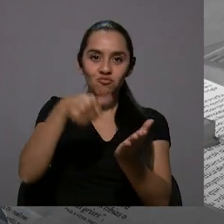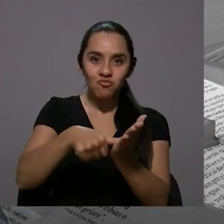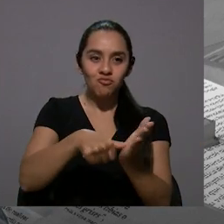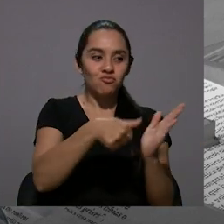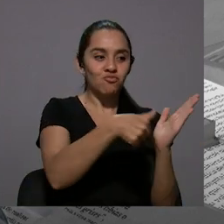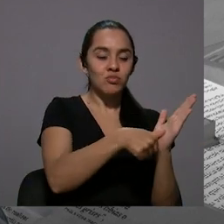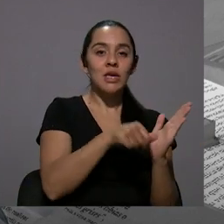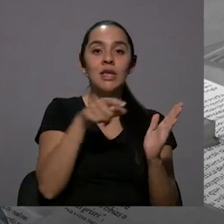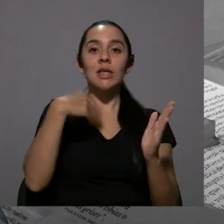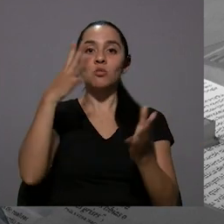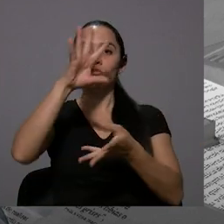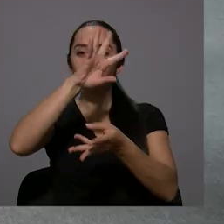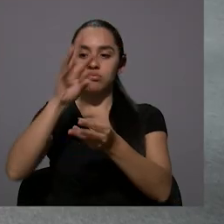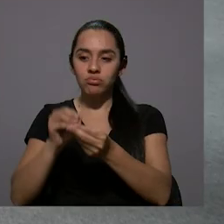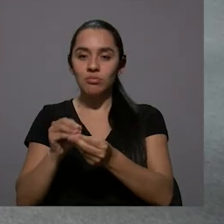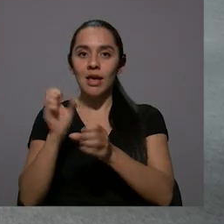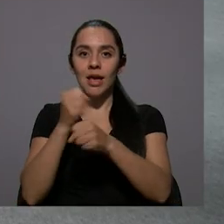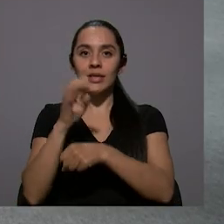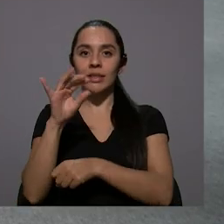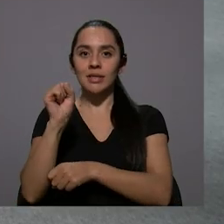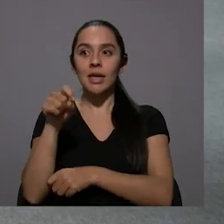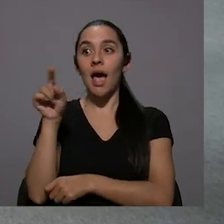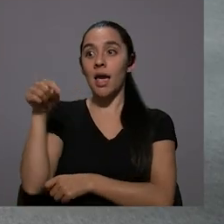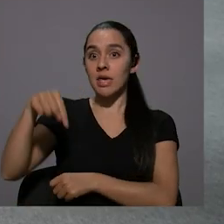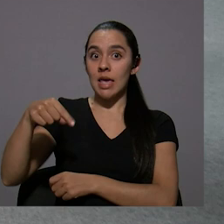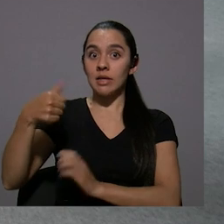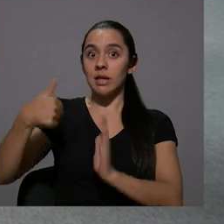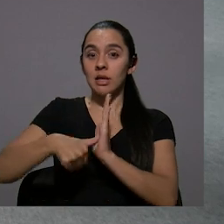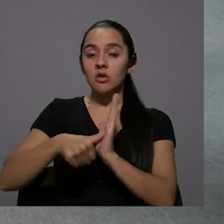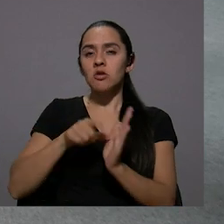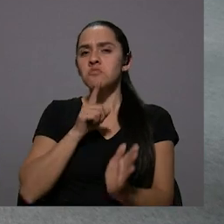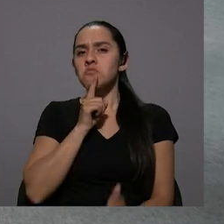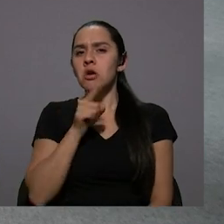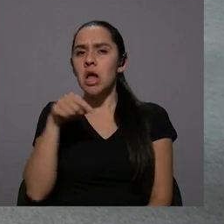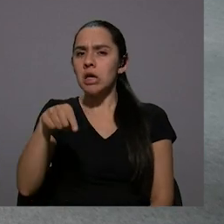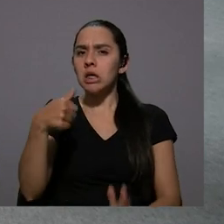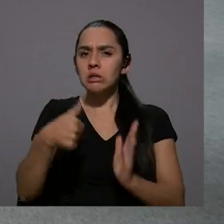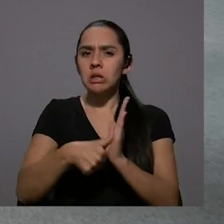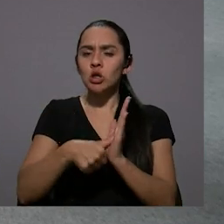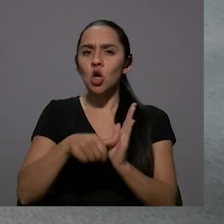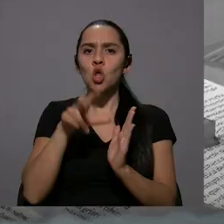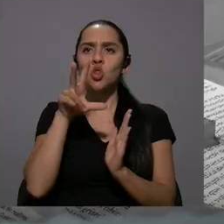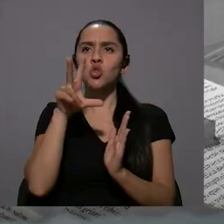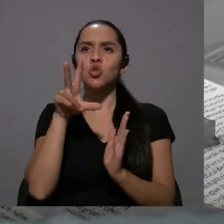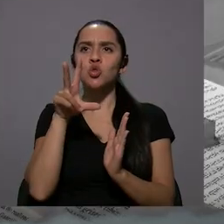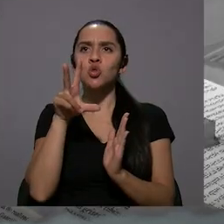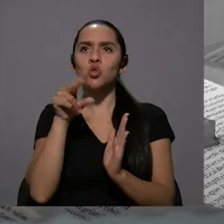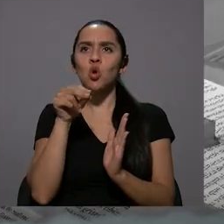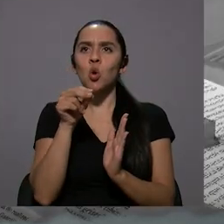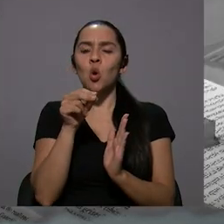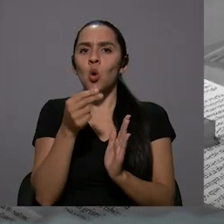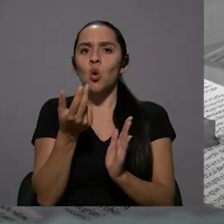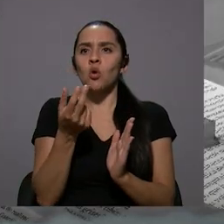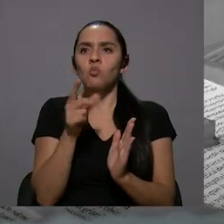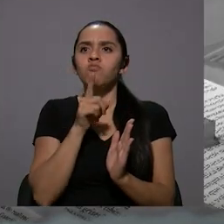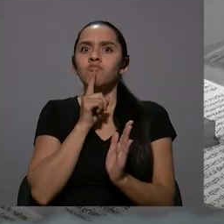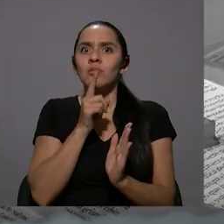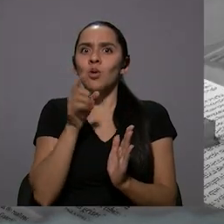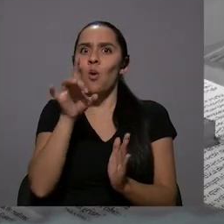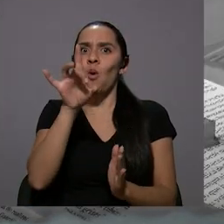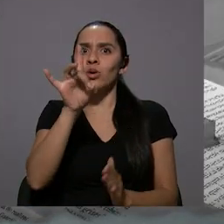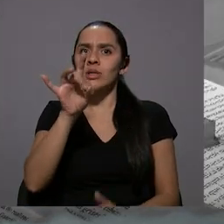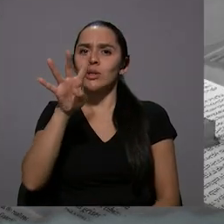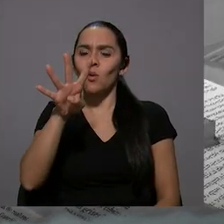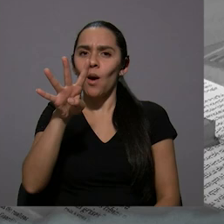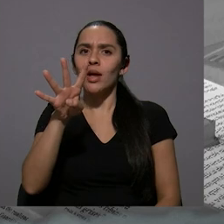definitivo que hace el tribunal que es algo mu estas elecciones en estas elecciones que en realidad no son eh no son pocos los resultados sino son